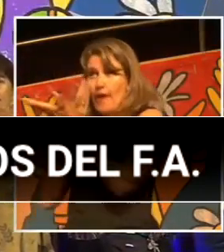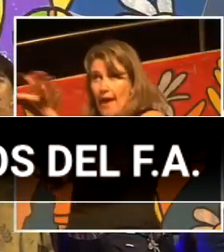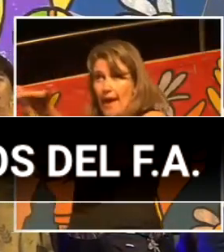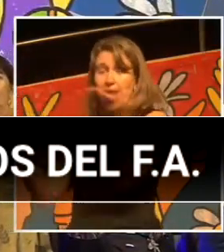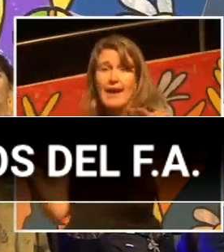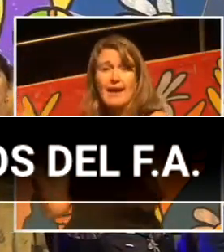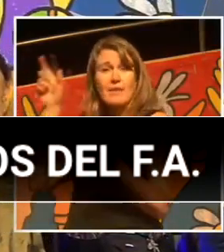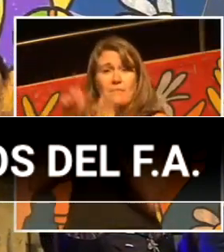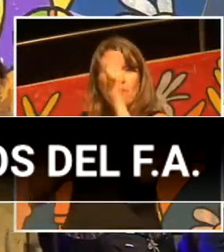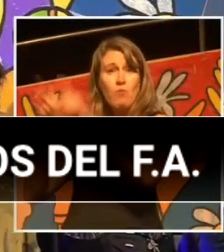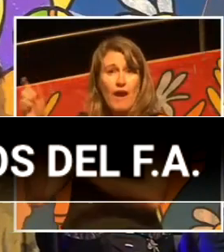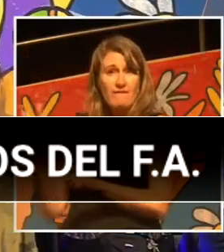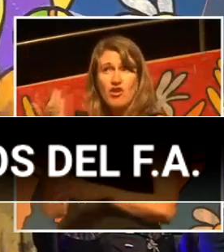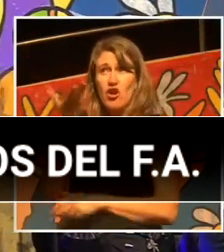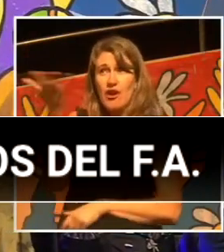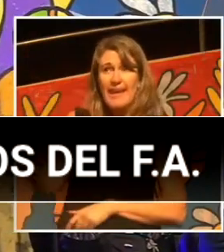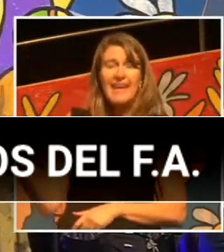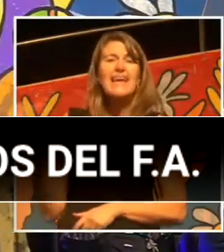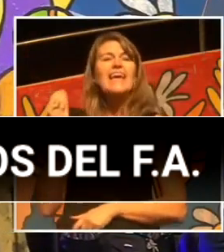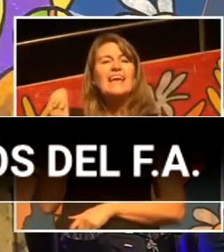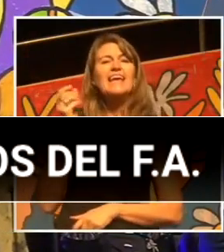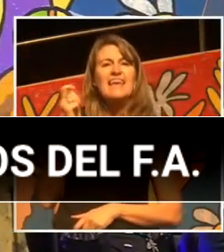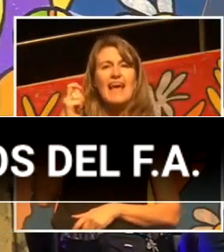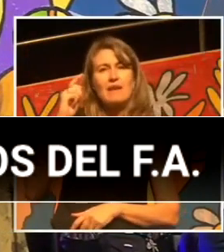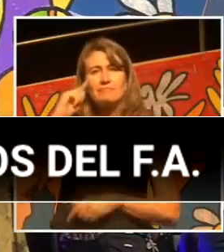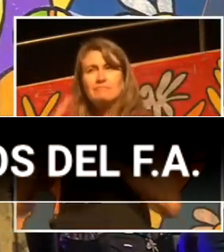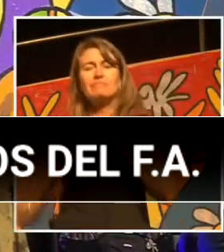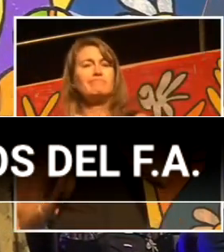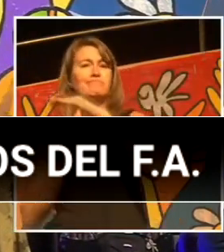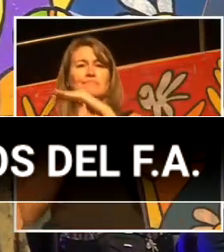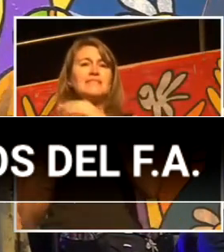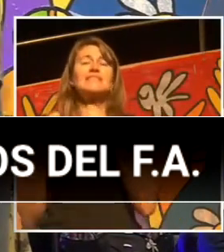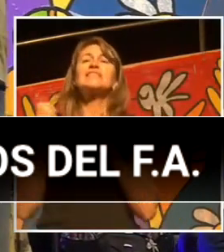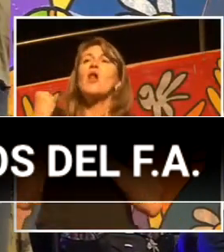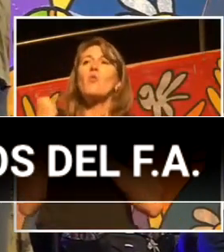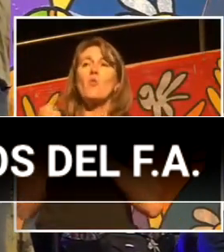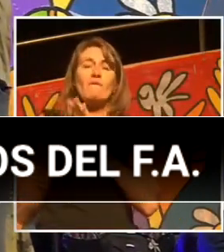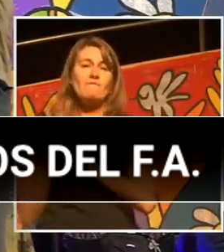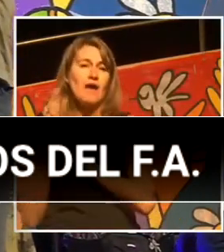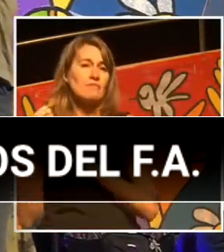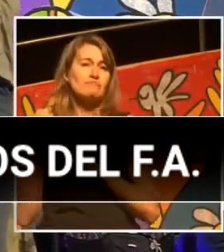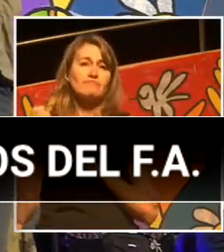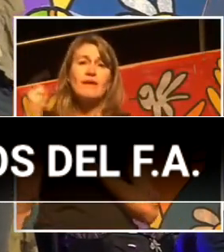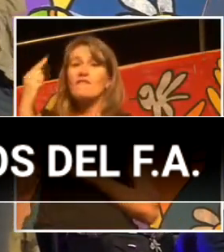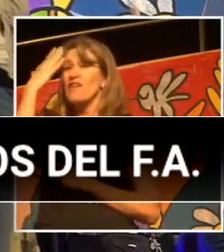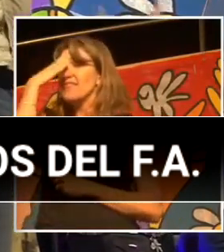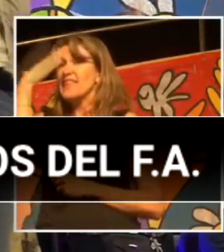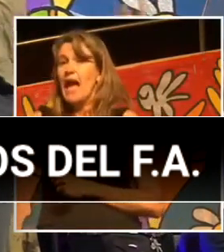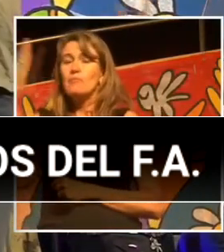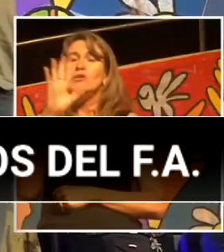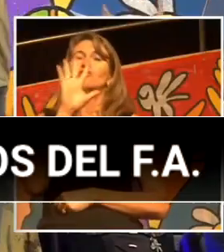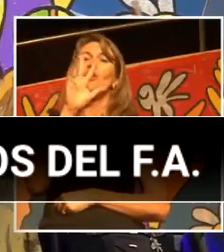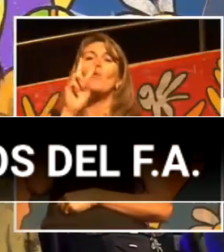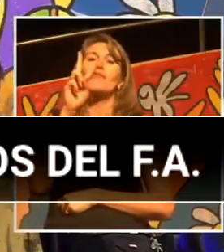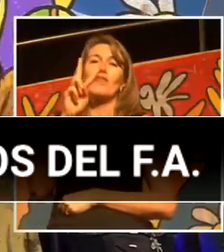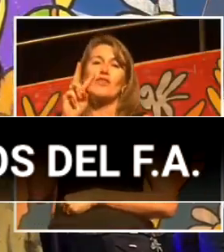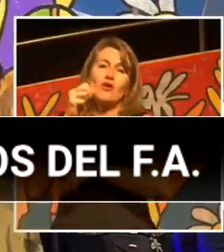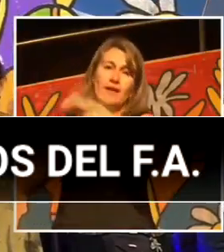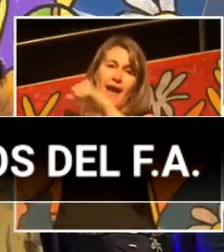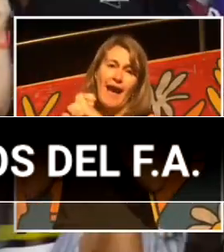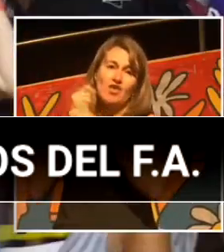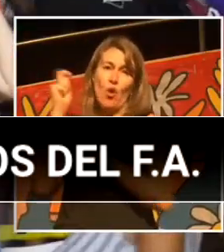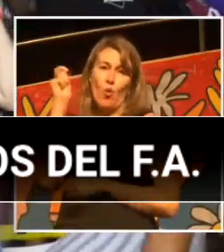el pueblo nadie es más que el pueblo salud frente amplio viva el cincuenta y dos aniversario